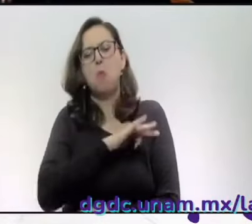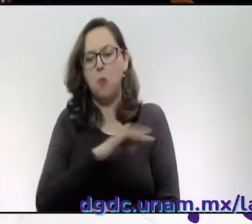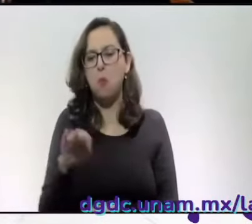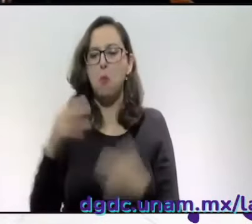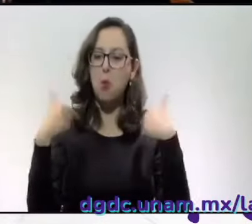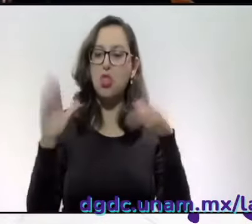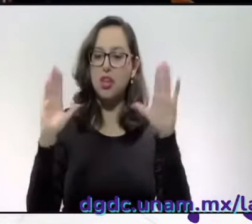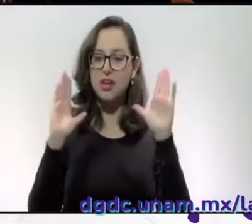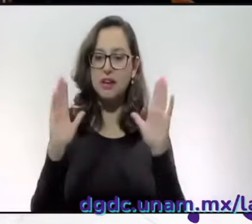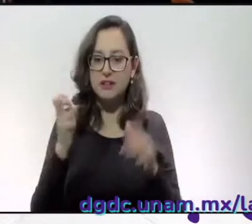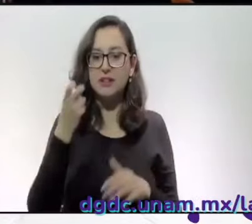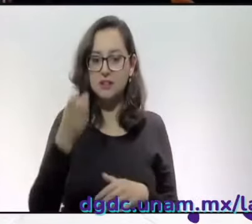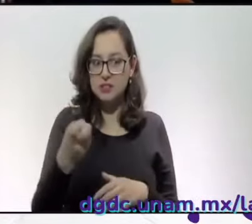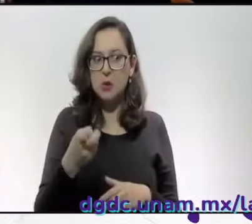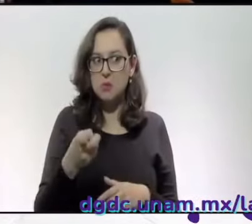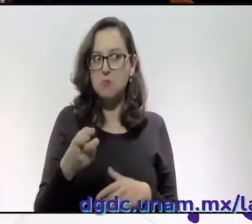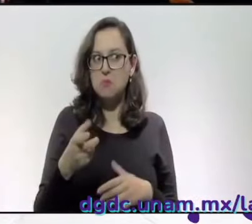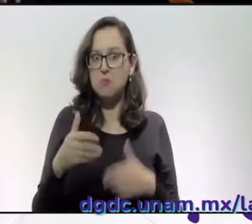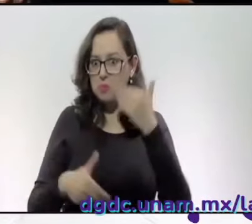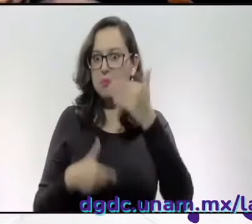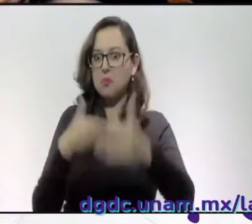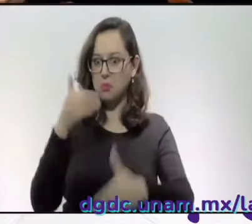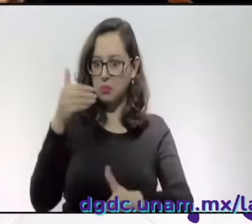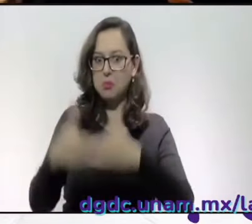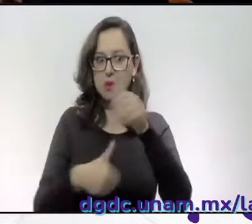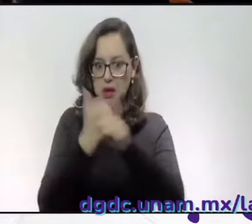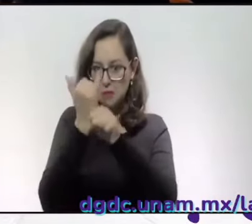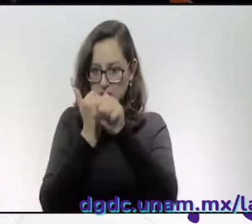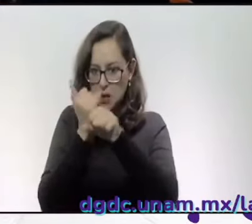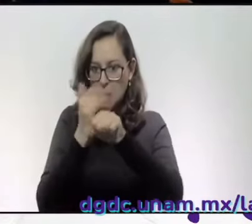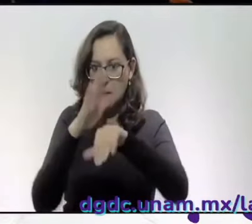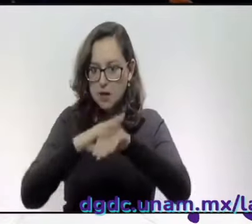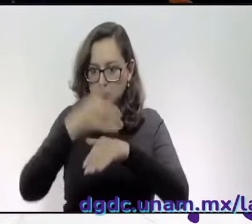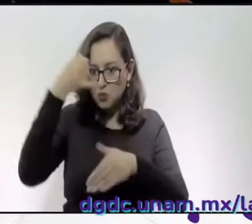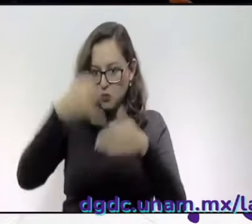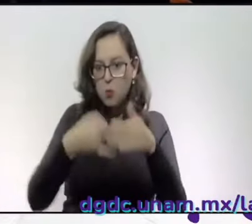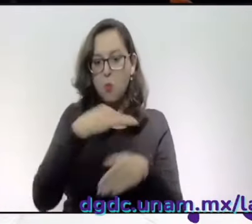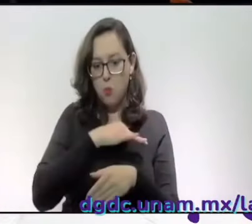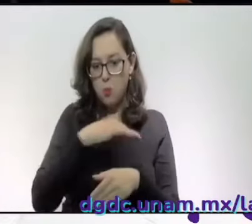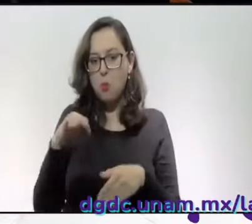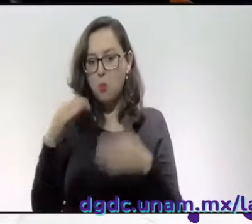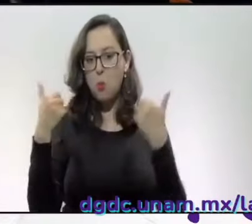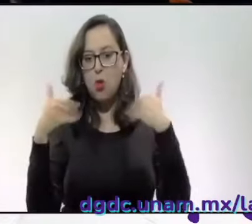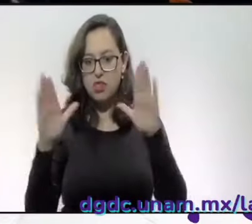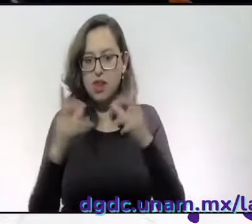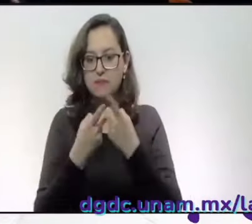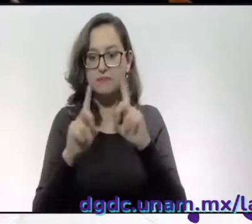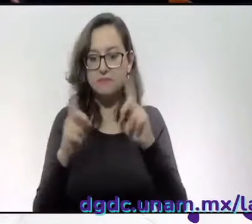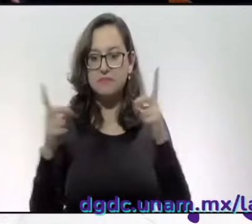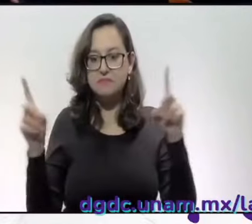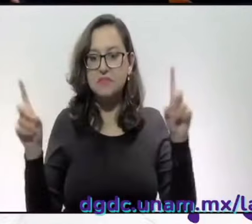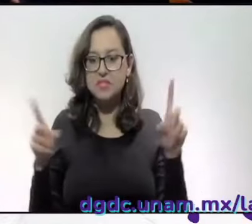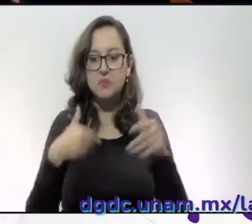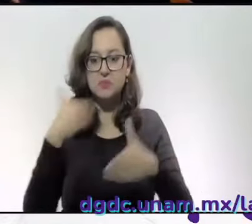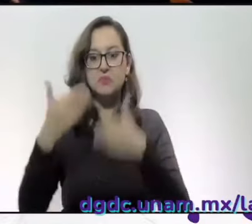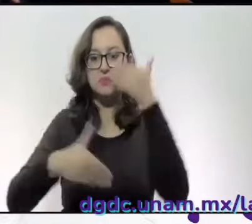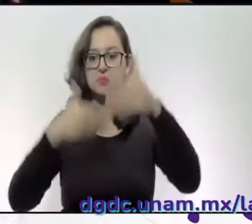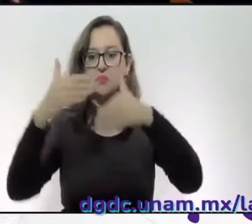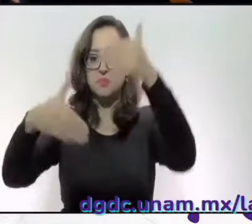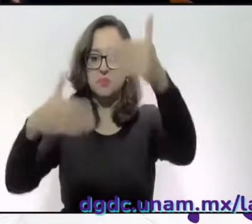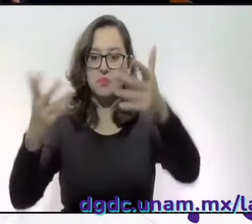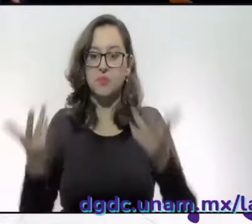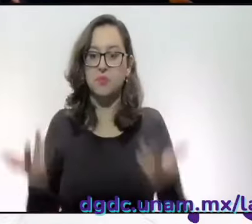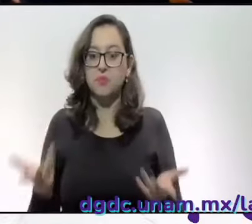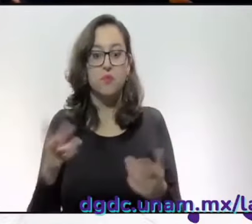tecnológico que es factible, que creo que si se investigara y se invirtiera en eso, podría desarrollarse durante el siglo XXI, ¿no? Y que es, realmente no es